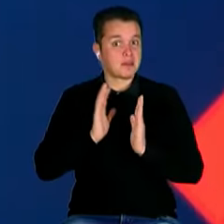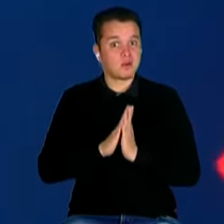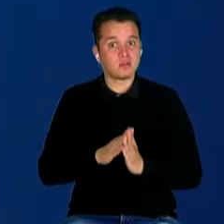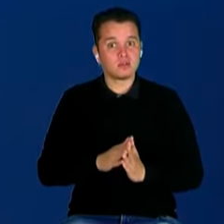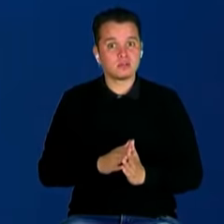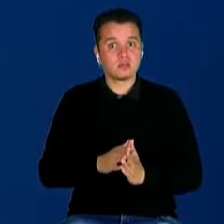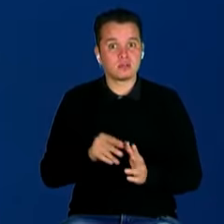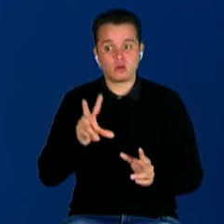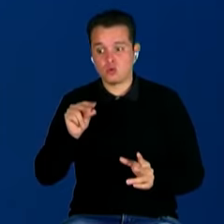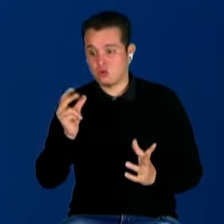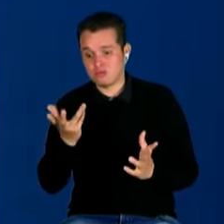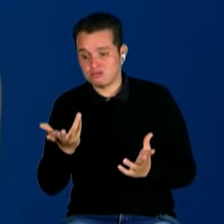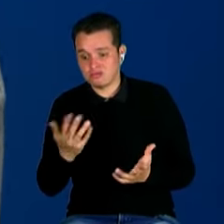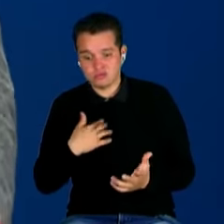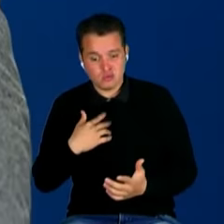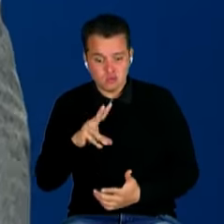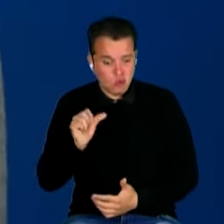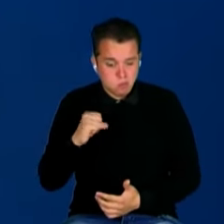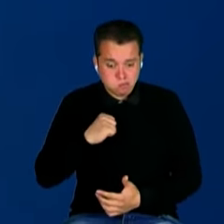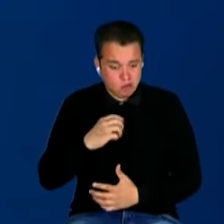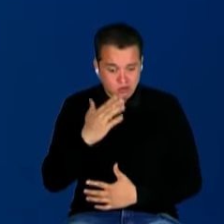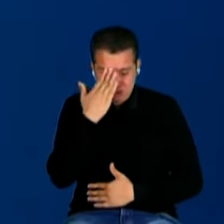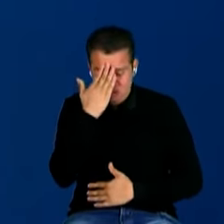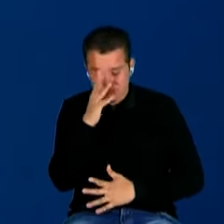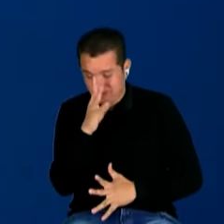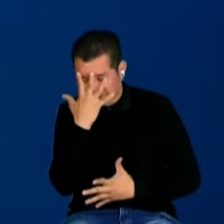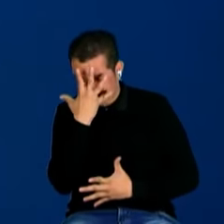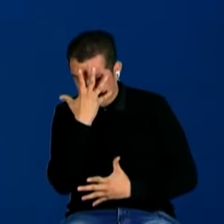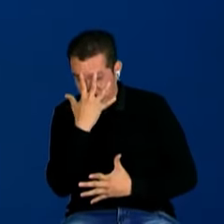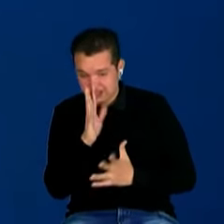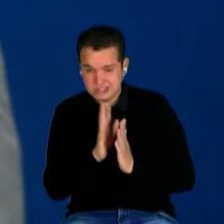privilegio de estar un día más.